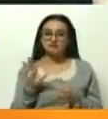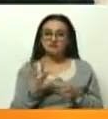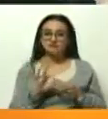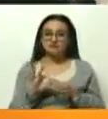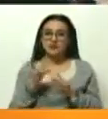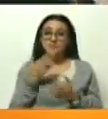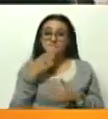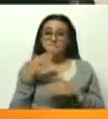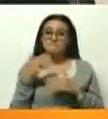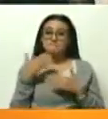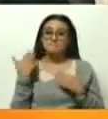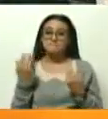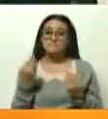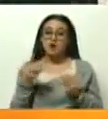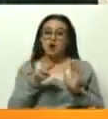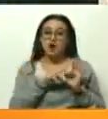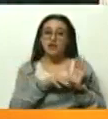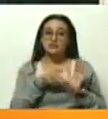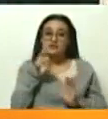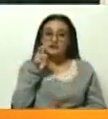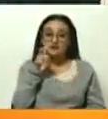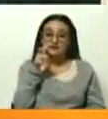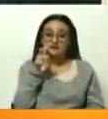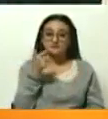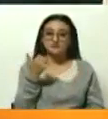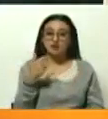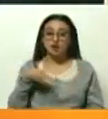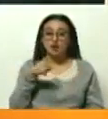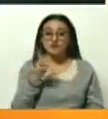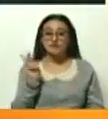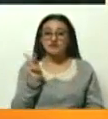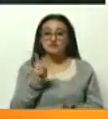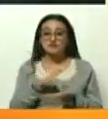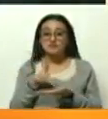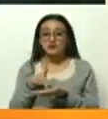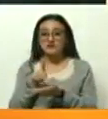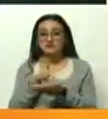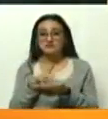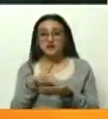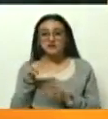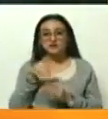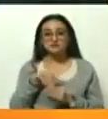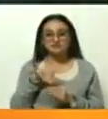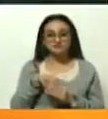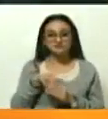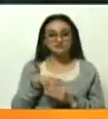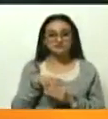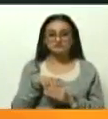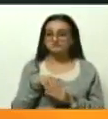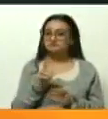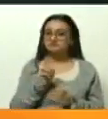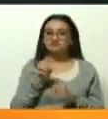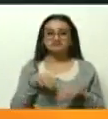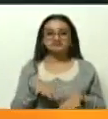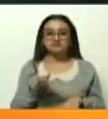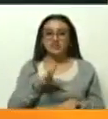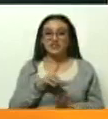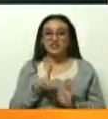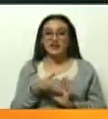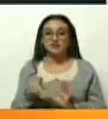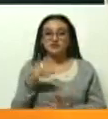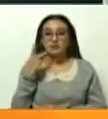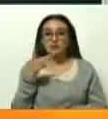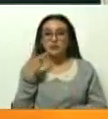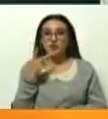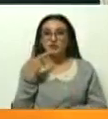mejores garantías que se pueden dar, y los que hemos venido participando en todos los eventos electorales sin renunciar a nuestros derechos políticos